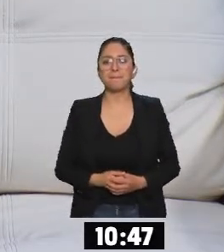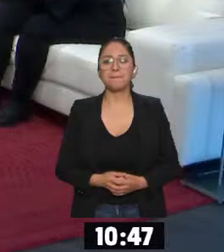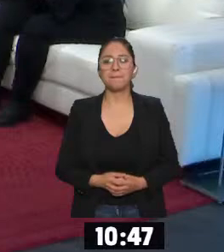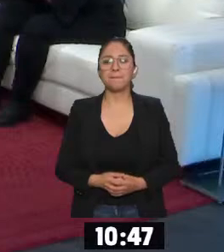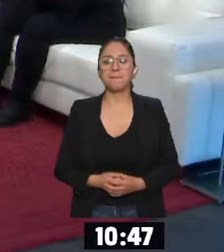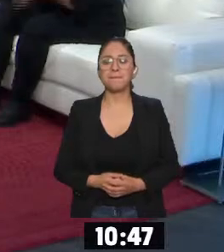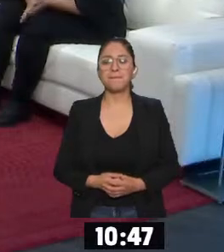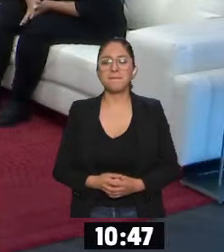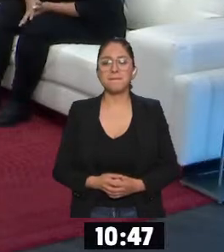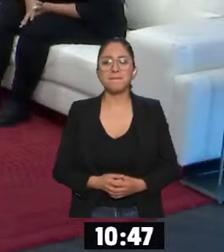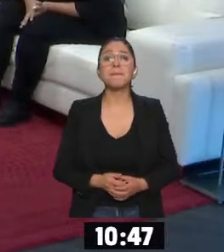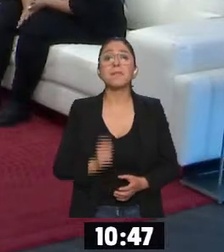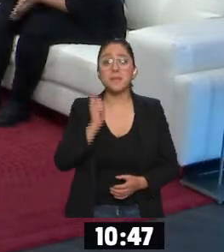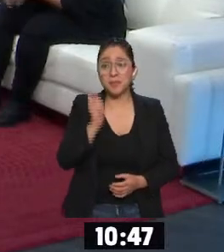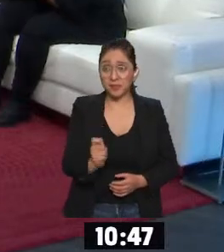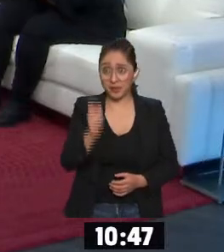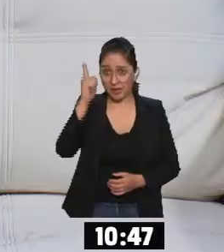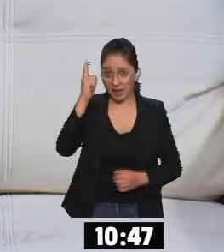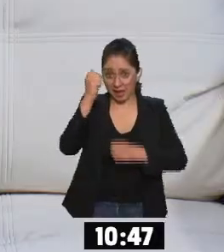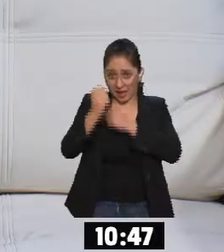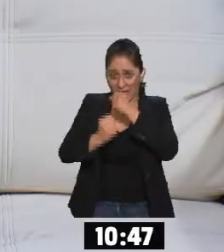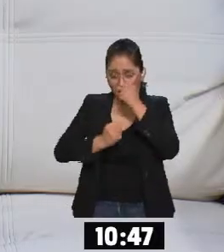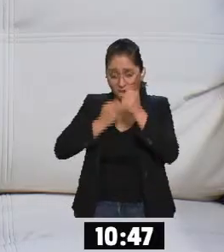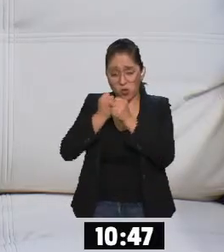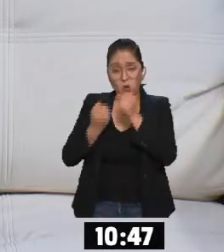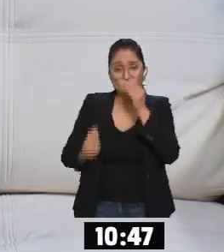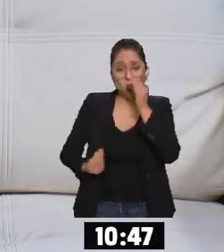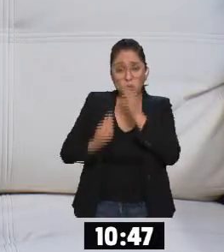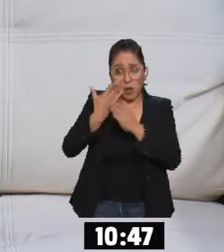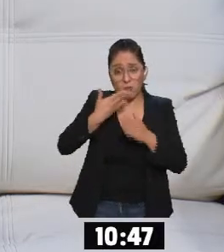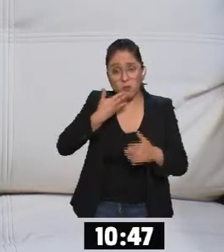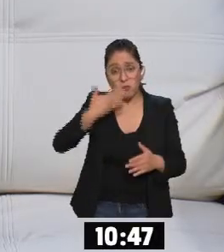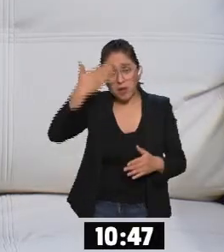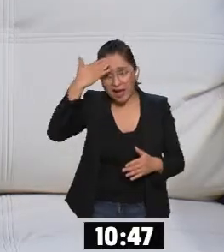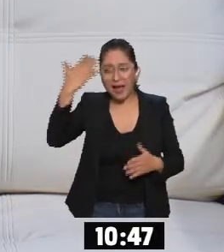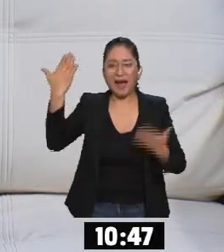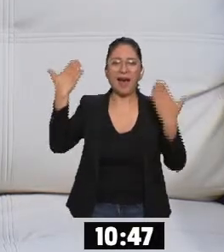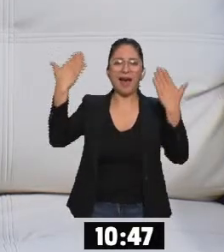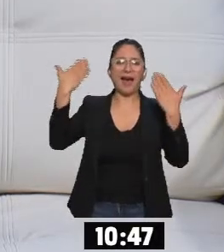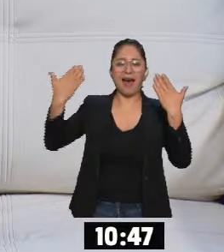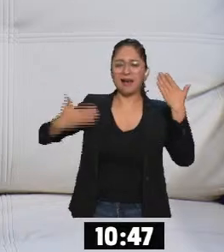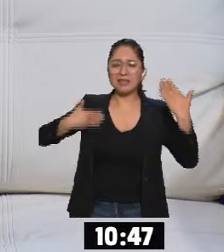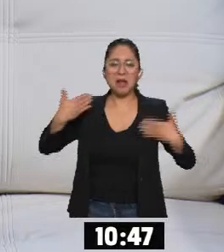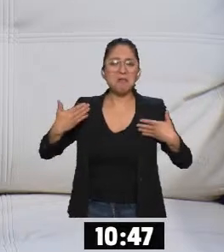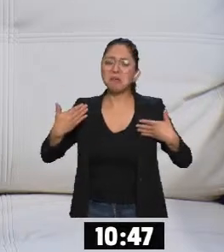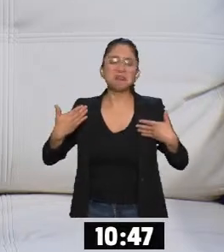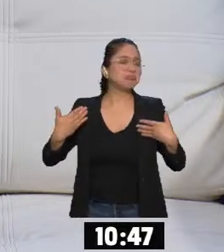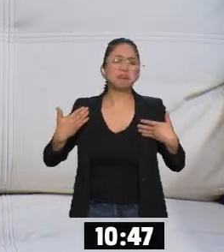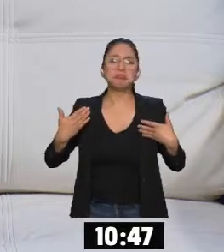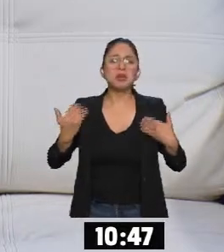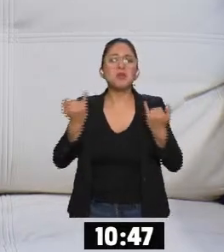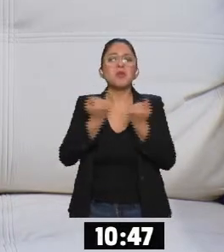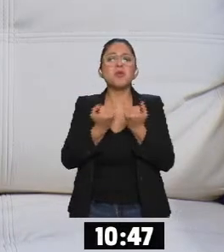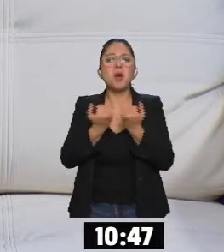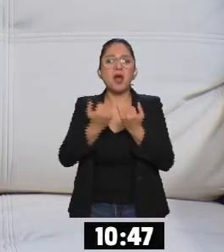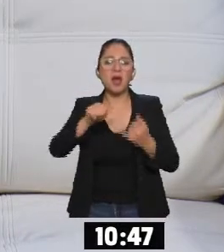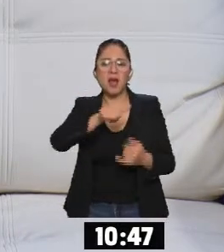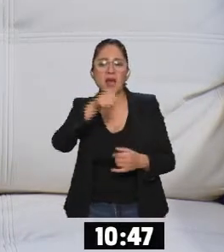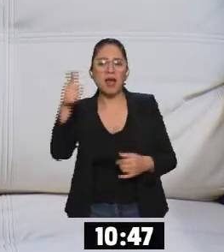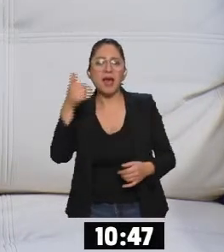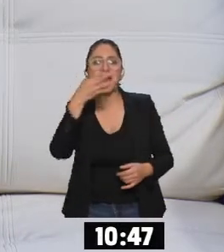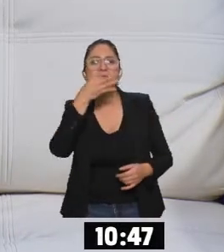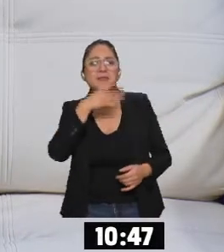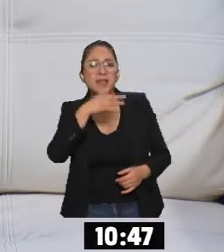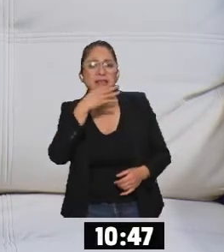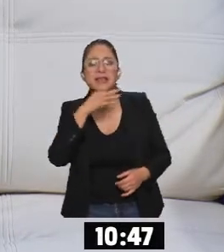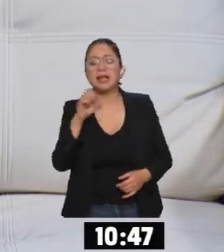no lo crean, realmente el Año Nuevo Musulmán no es tan festejado como, por ejemplo, la fiesta del sacrificio,